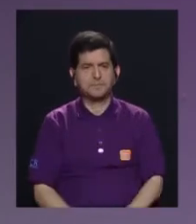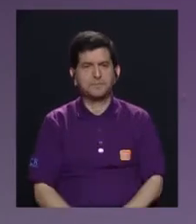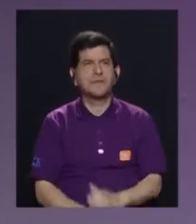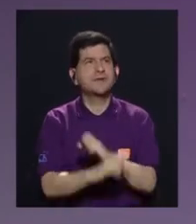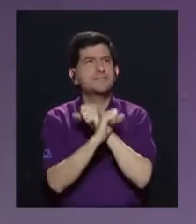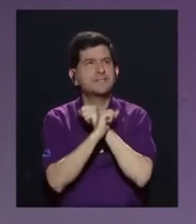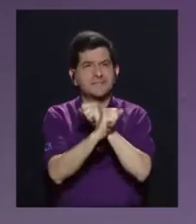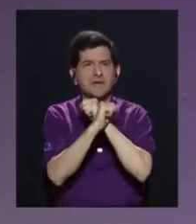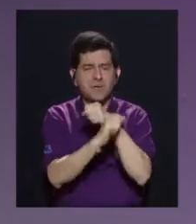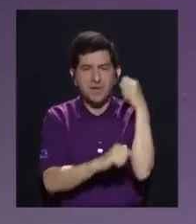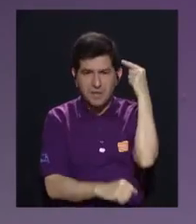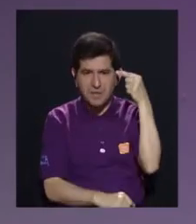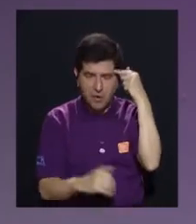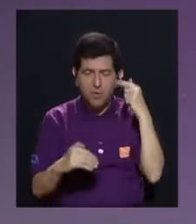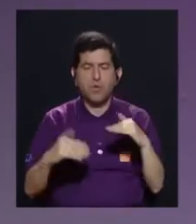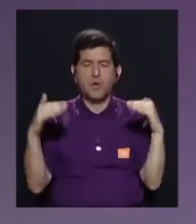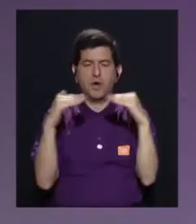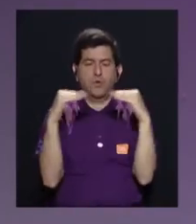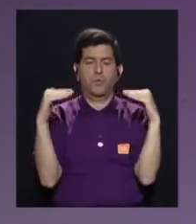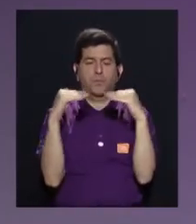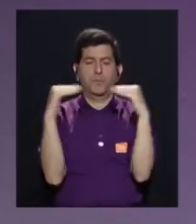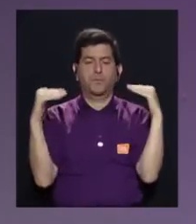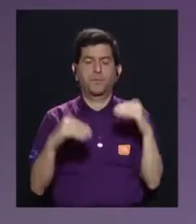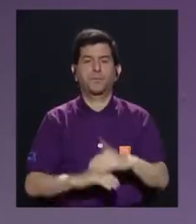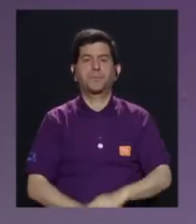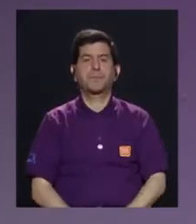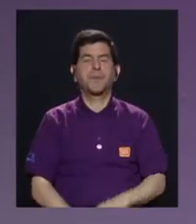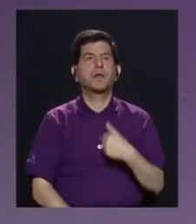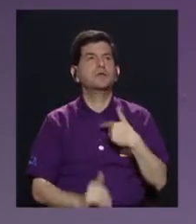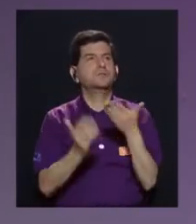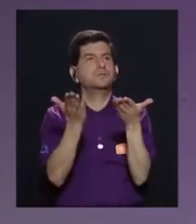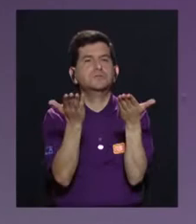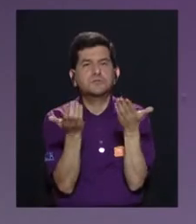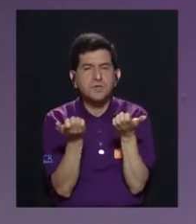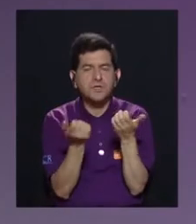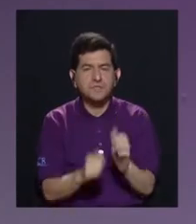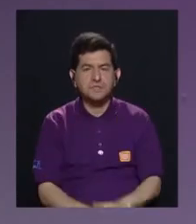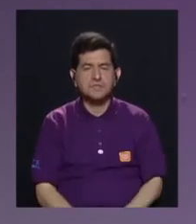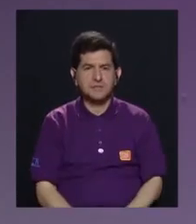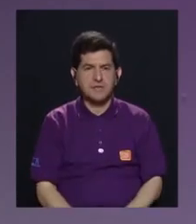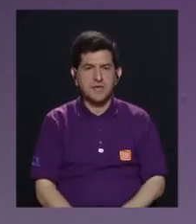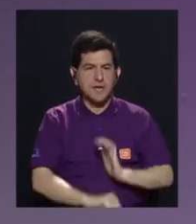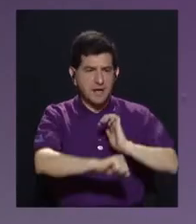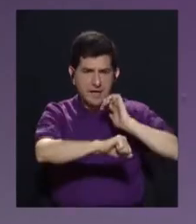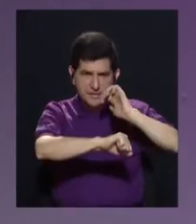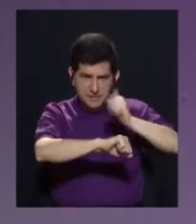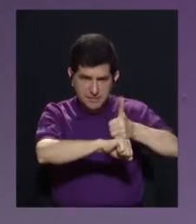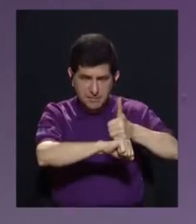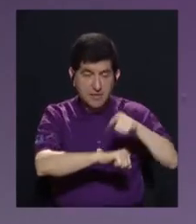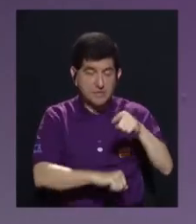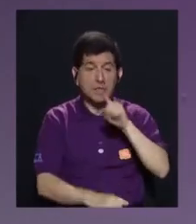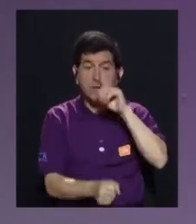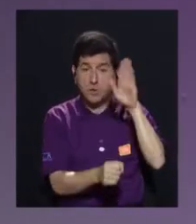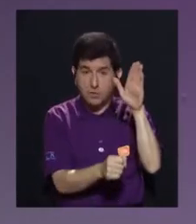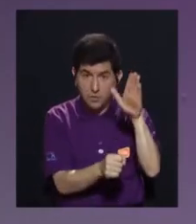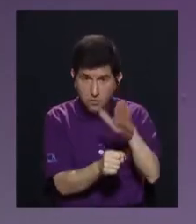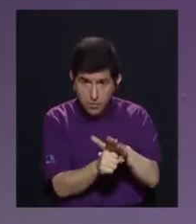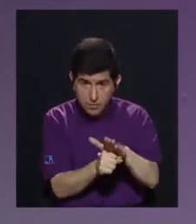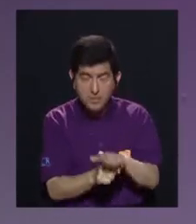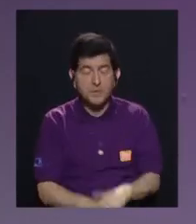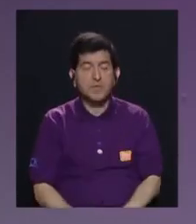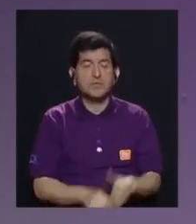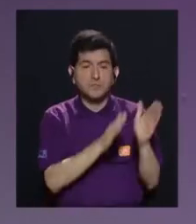garanticemos es un gobierno paritario yo quisiera que nos pusiéramos y creo que eso es un compromiso en